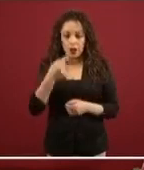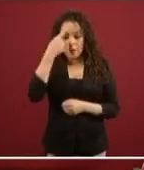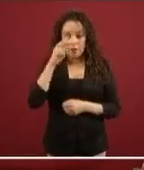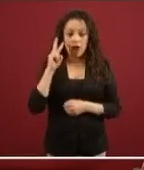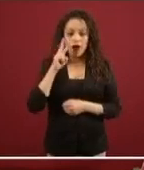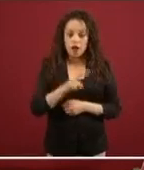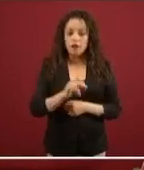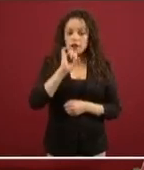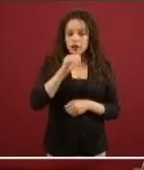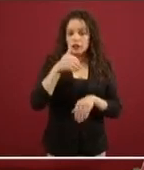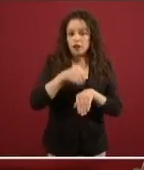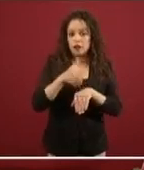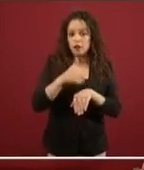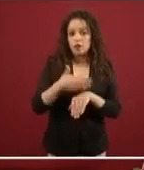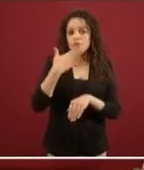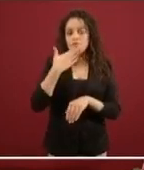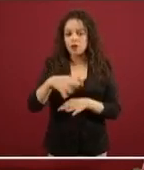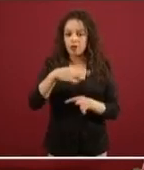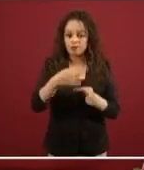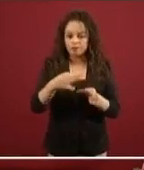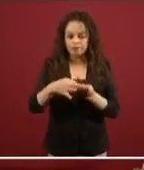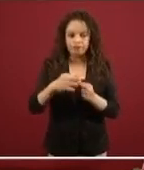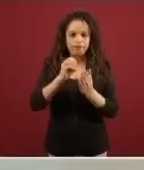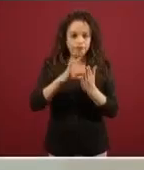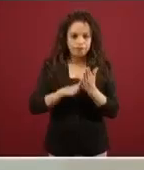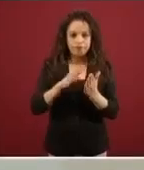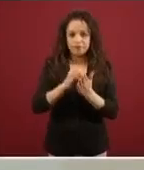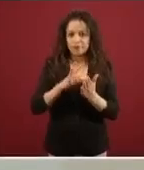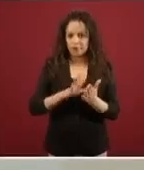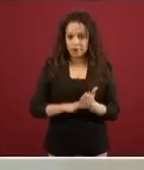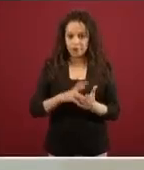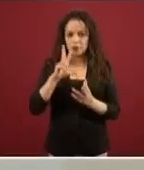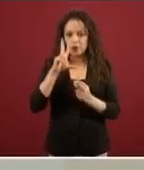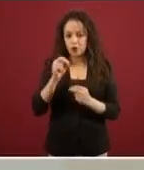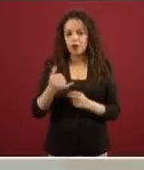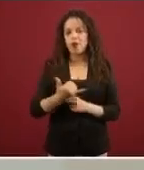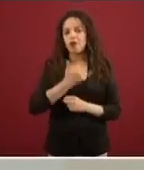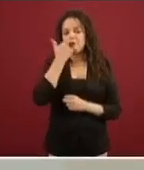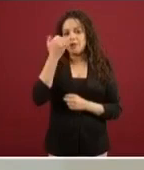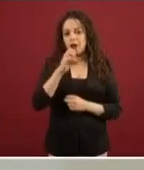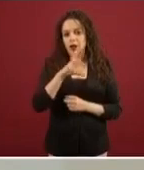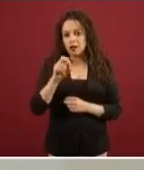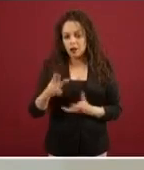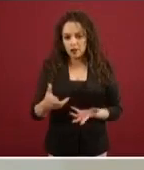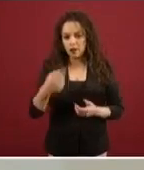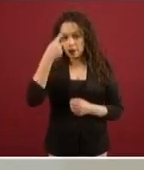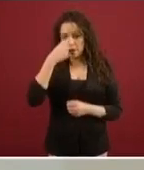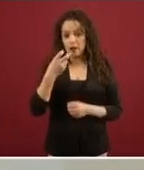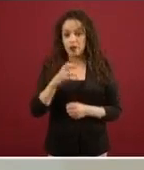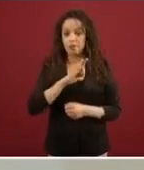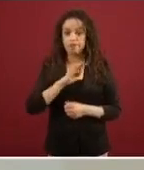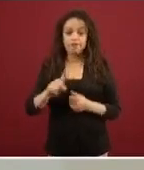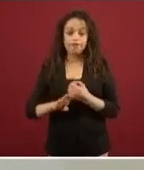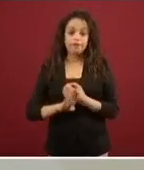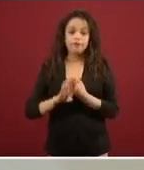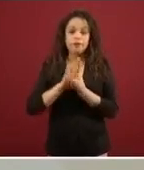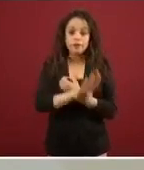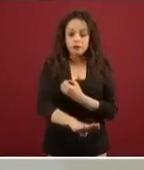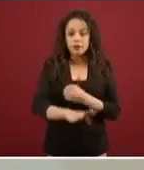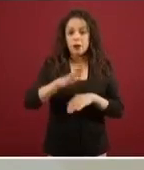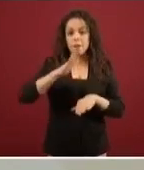deben de ser y aplicando también las intervenciones que van en su momento a prevenir que esto suba